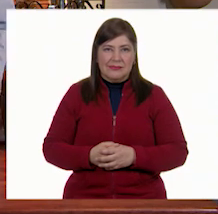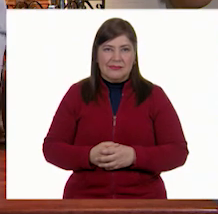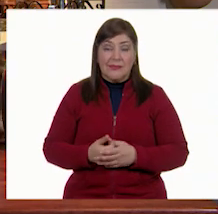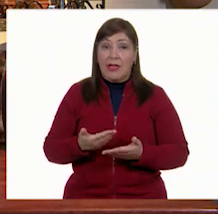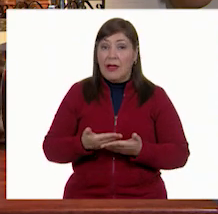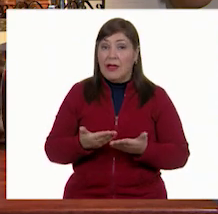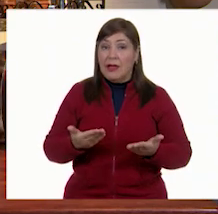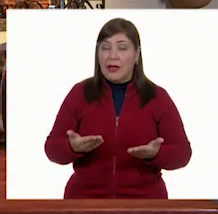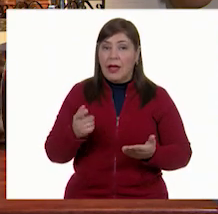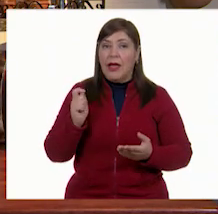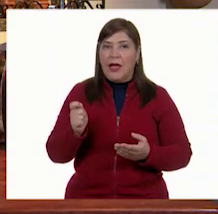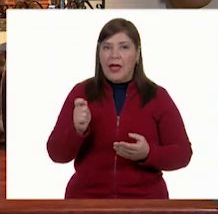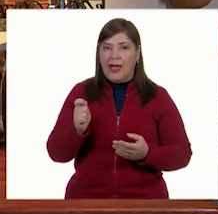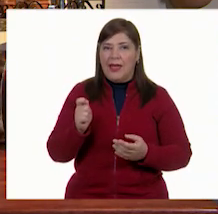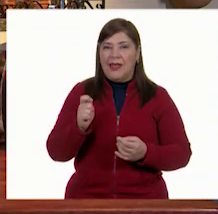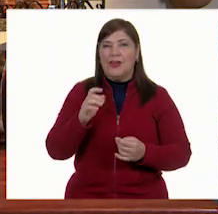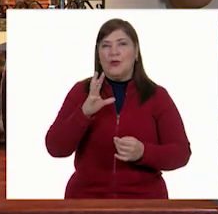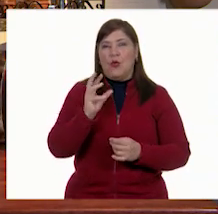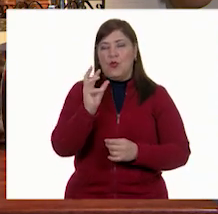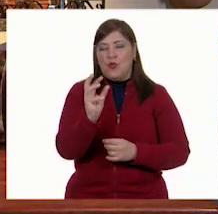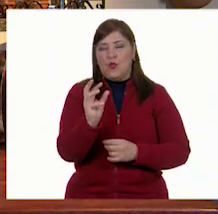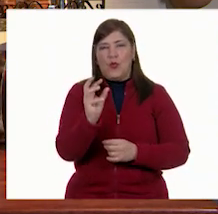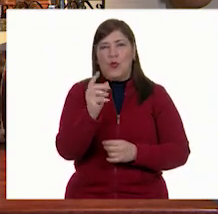Y ahora, rabanitos.